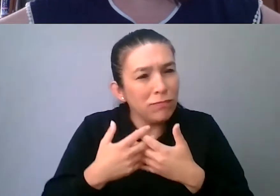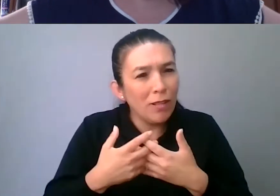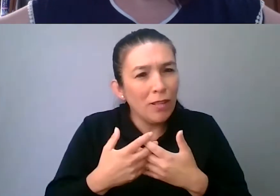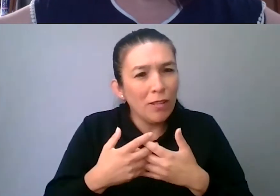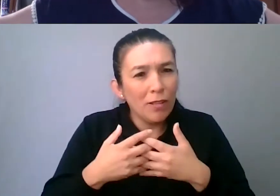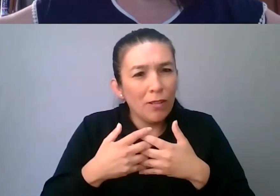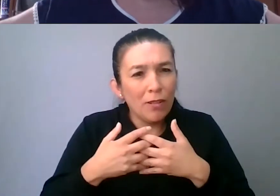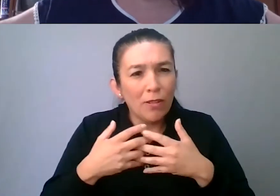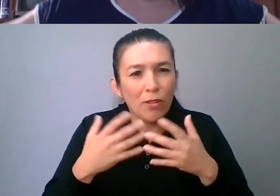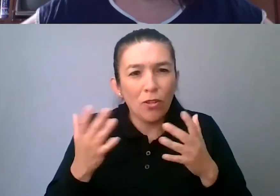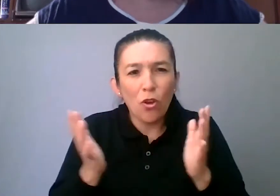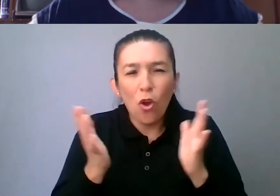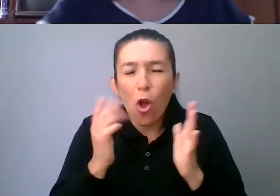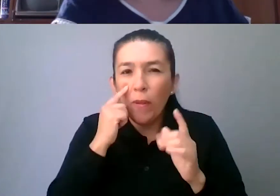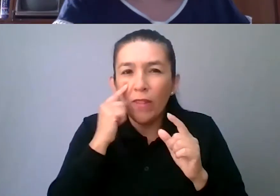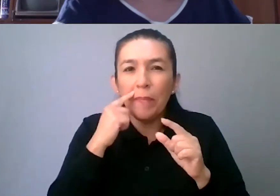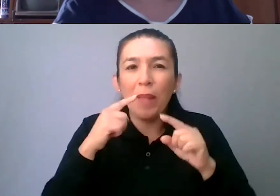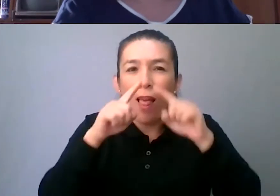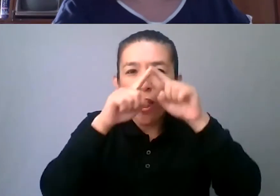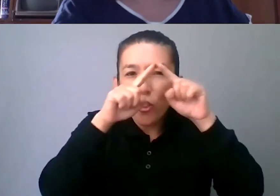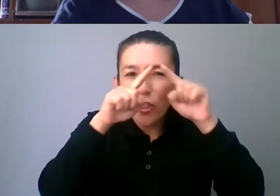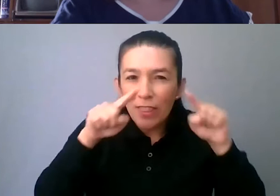cómo están puestos los triángulos, porque